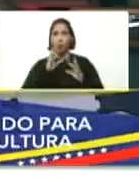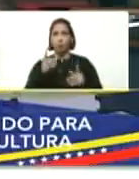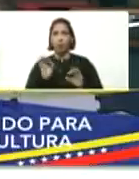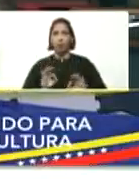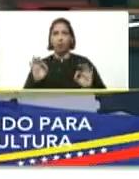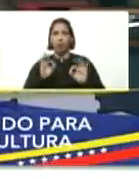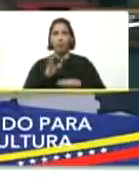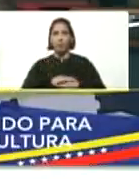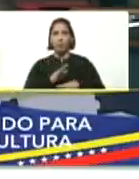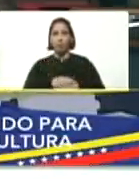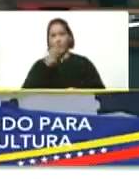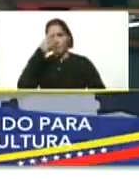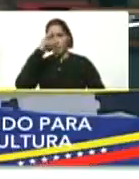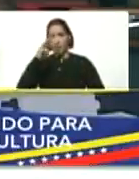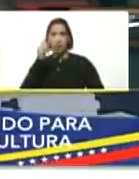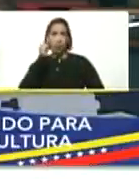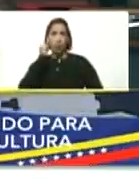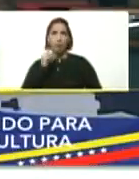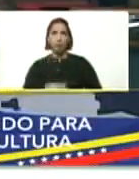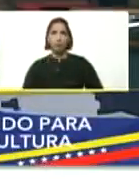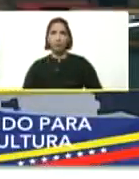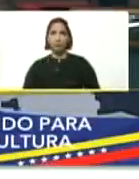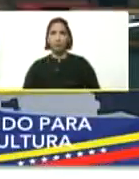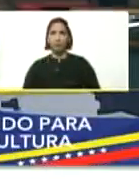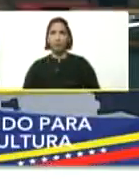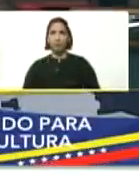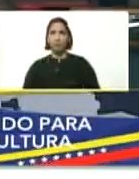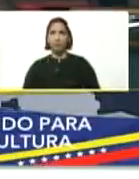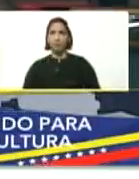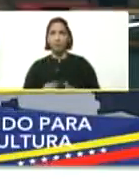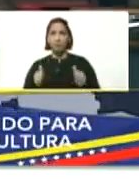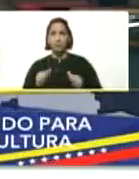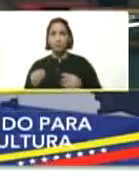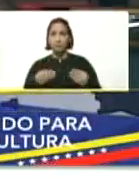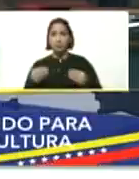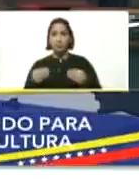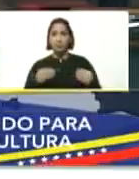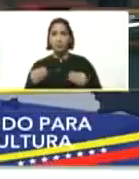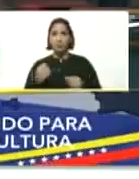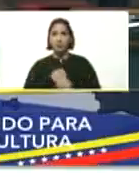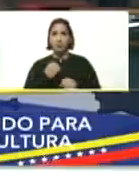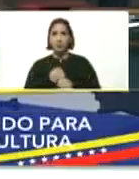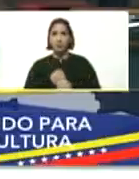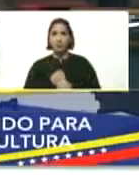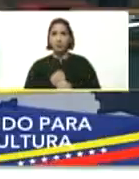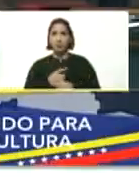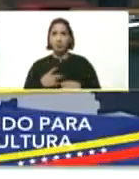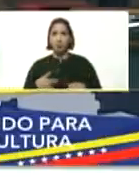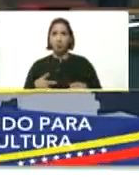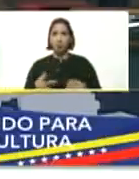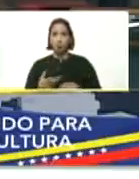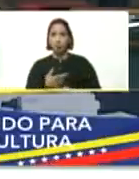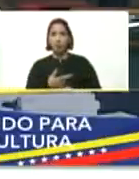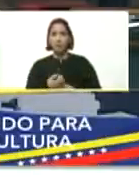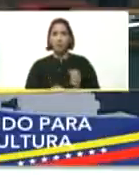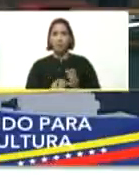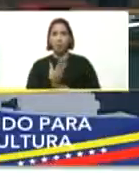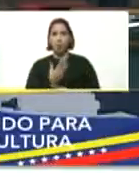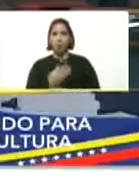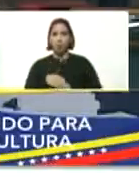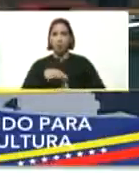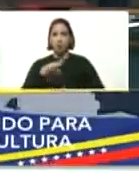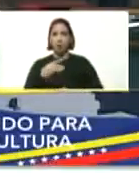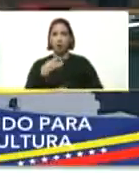De México, Patricia Chauvet, artista plástico, con su obra Cortar la flor y dejar el